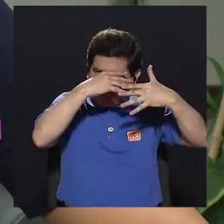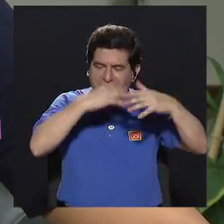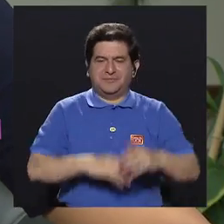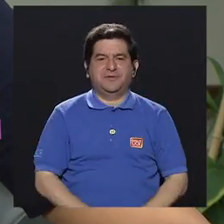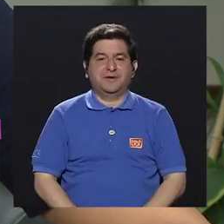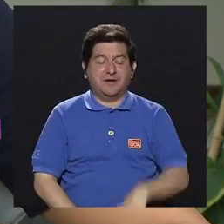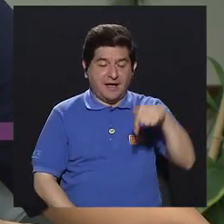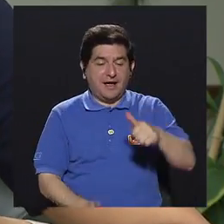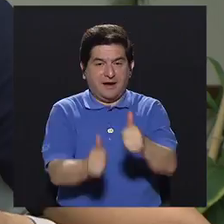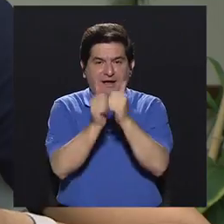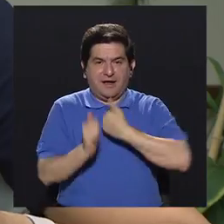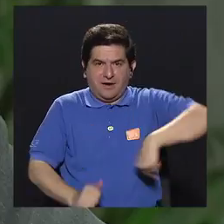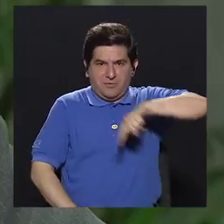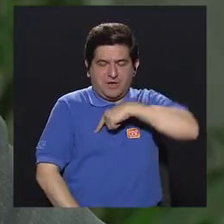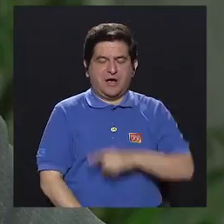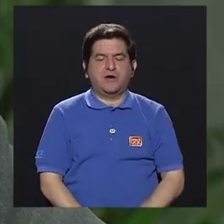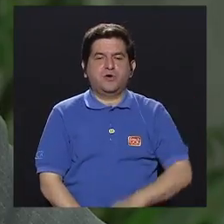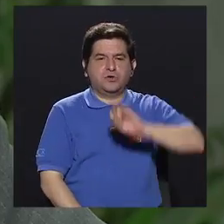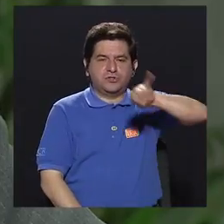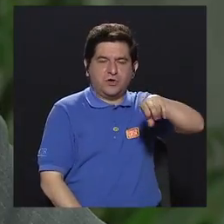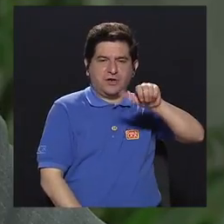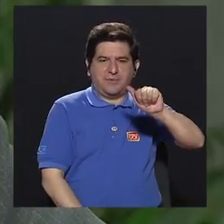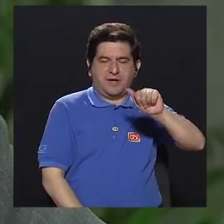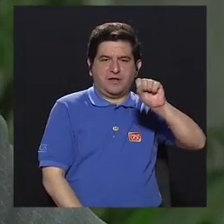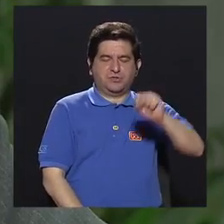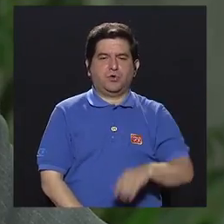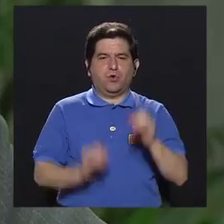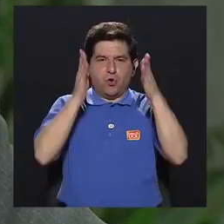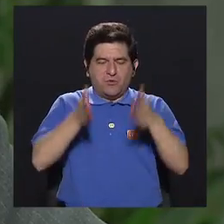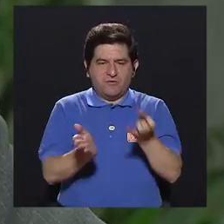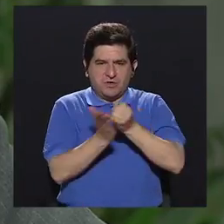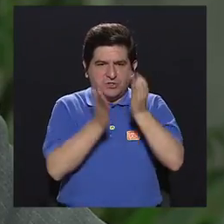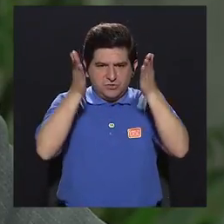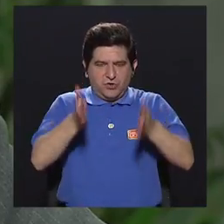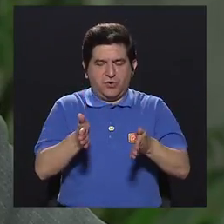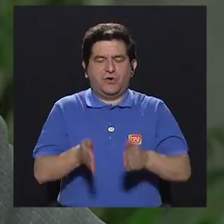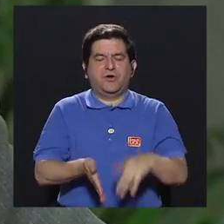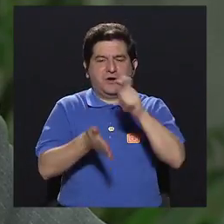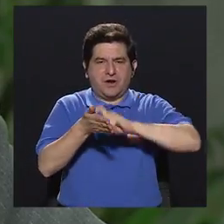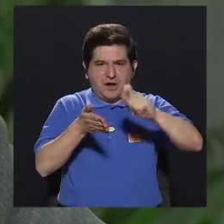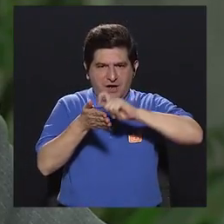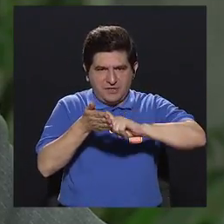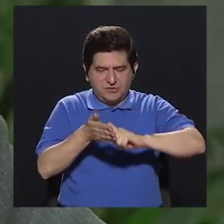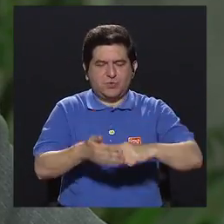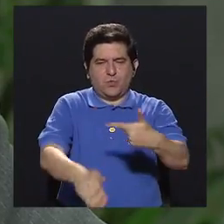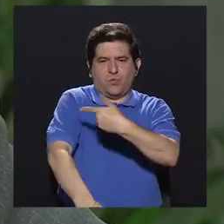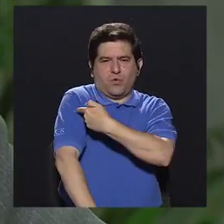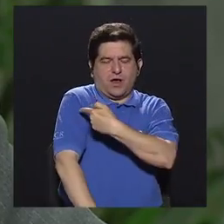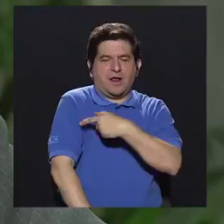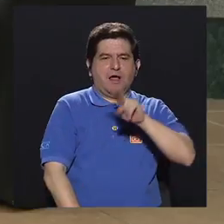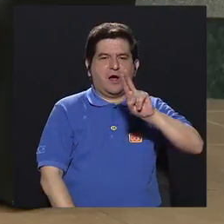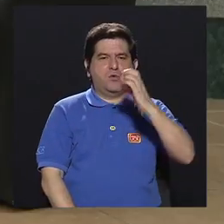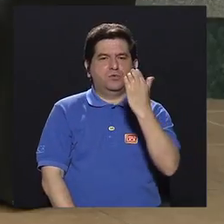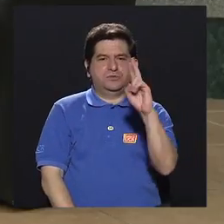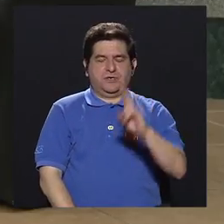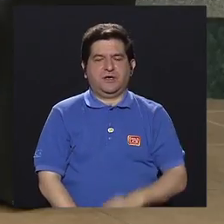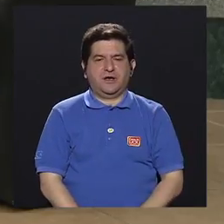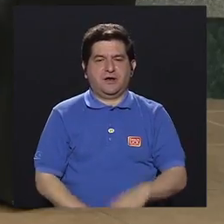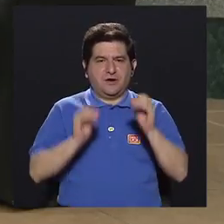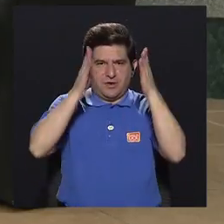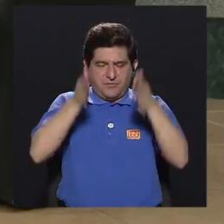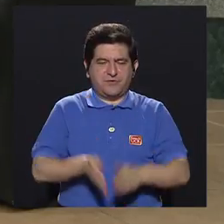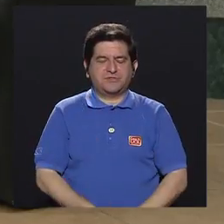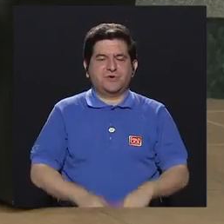cerebral. Para eso nos acompaña el señor Johnny Alvarado Sojo, profesor investigador de la Escuela de Enfermería de la Universidad de Costa Rica